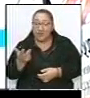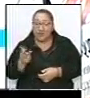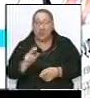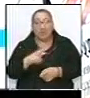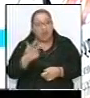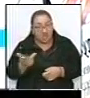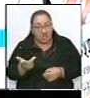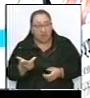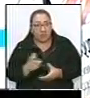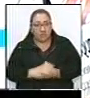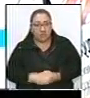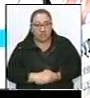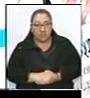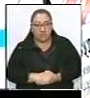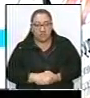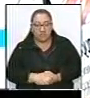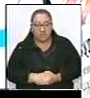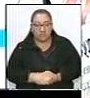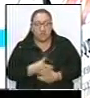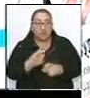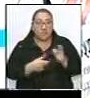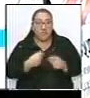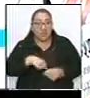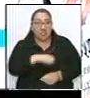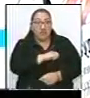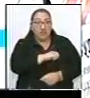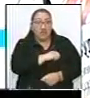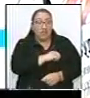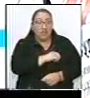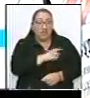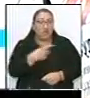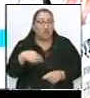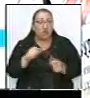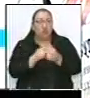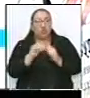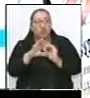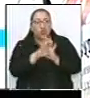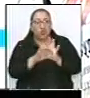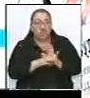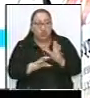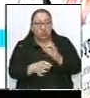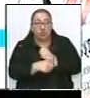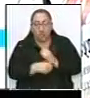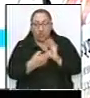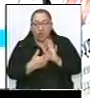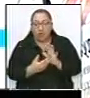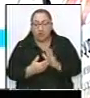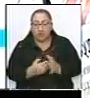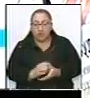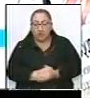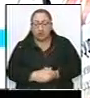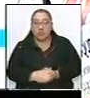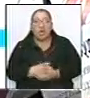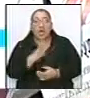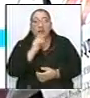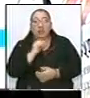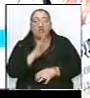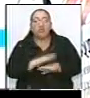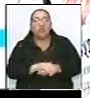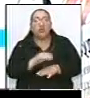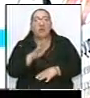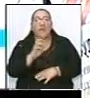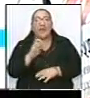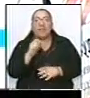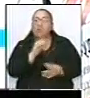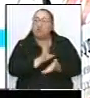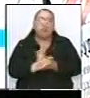y tercero, los españoles, cuya Constitución nosotros la hemos tomado como referencia, hablan del veto con mayoría